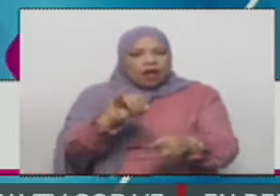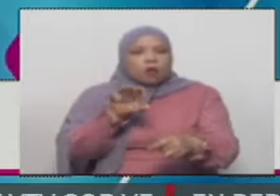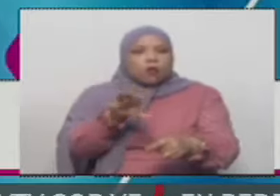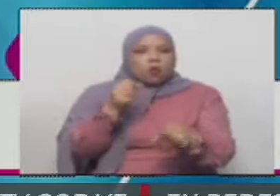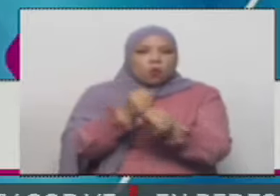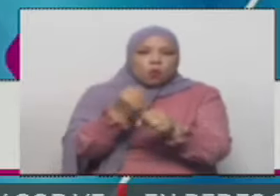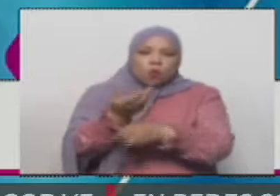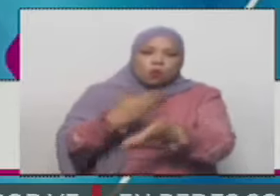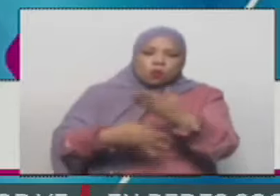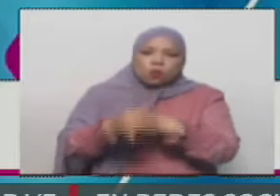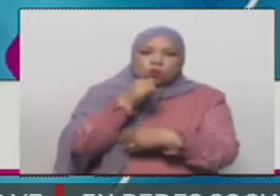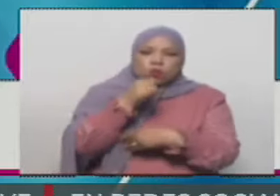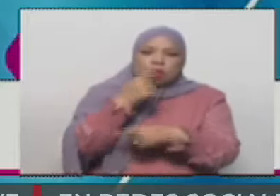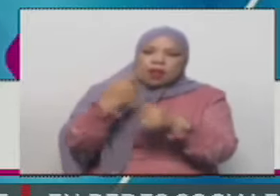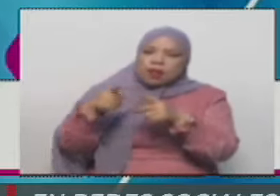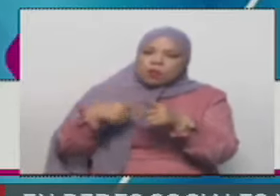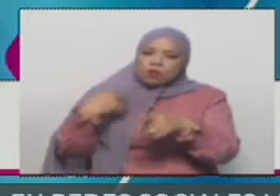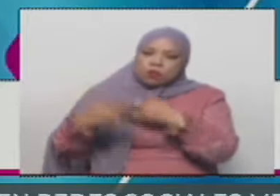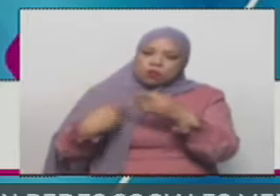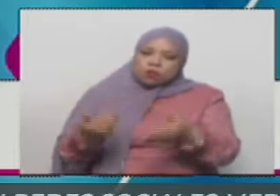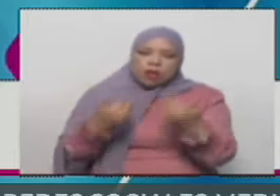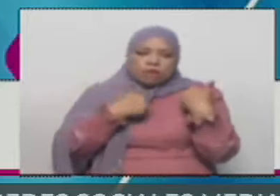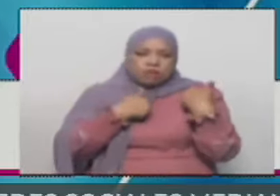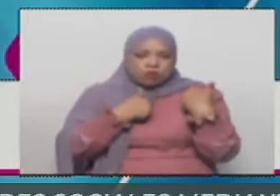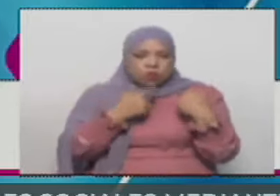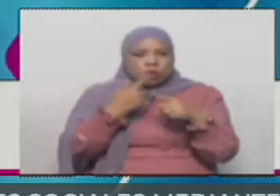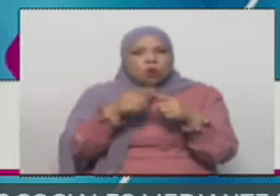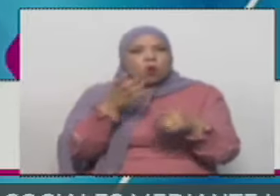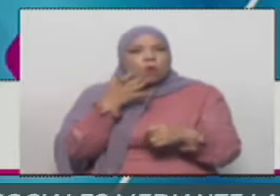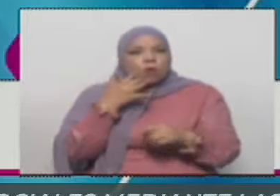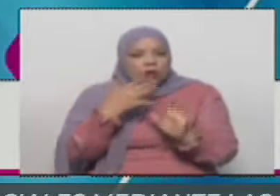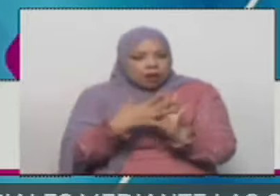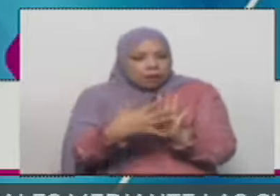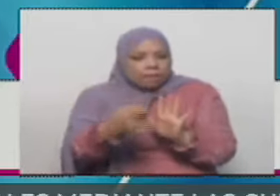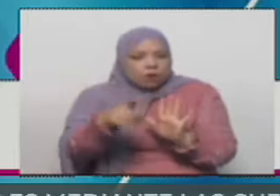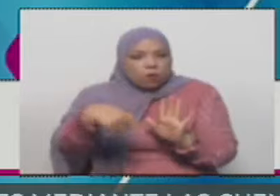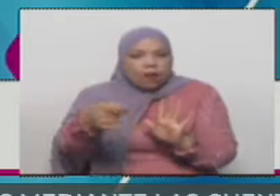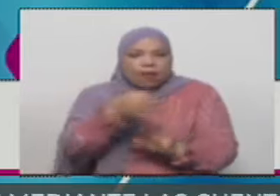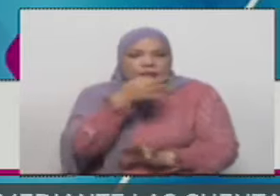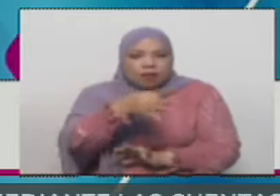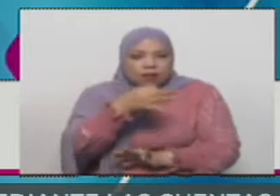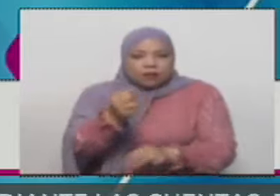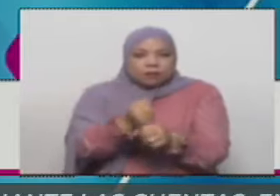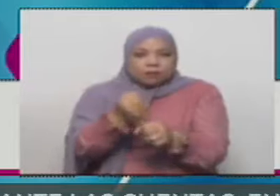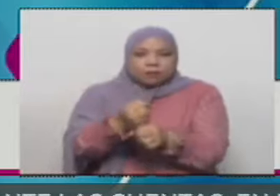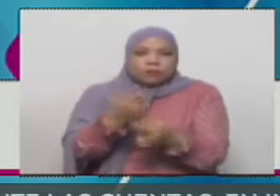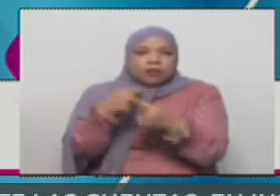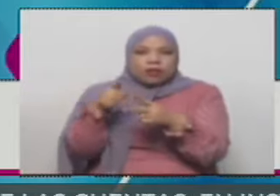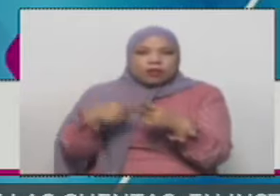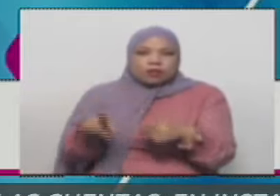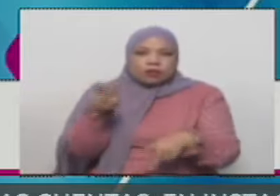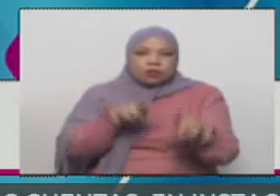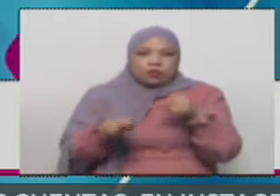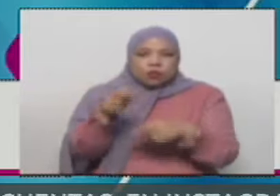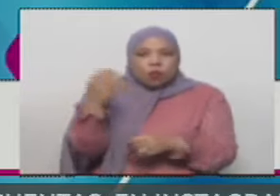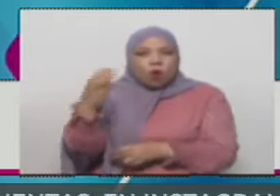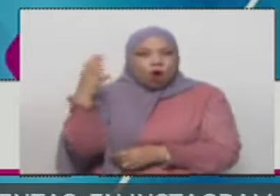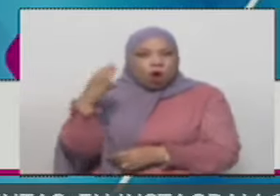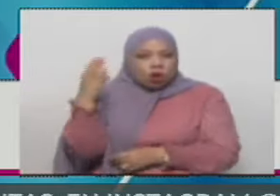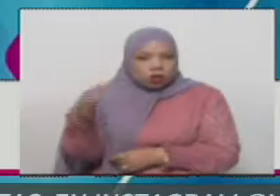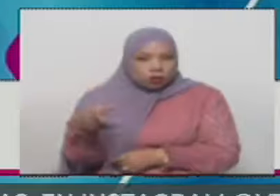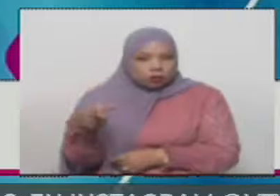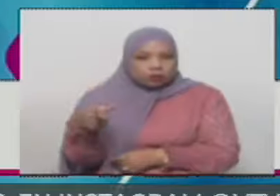la diversidad que ellos representan. Porque, por ejemplo, ahora vamos a ver más tardecito las diversiones de Coche,